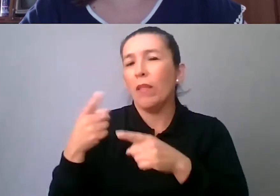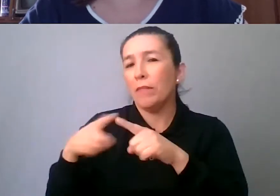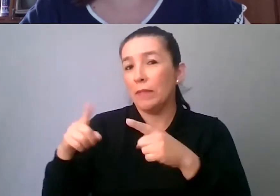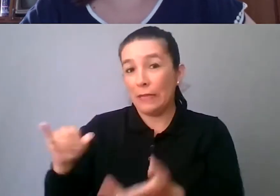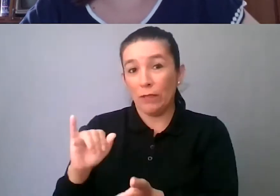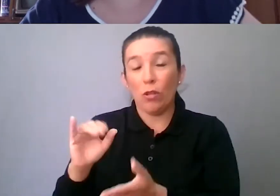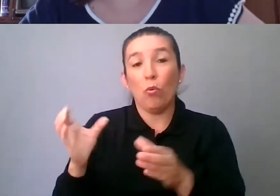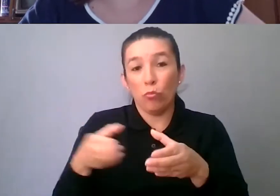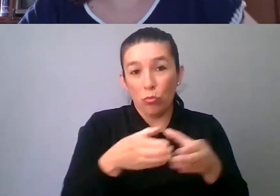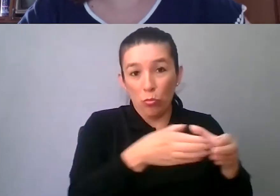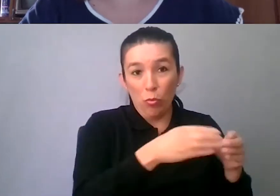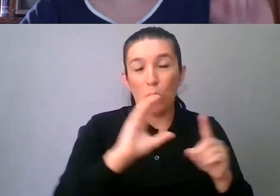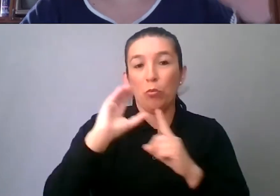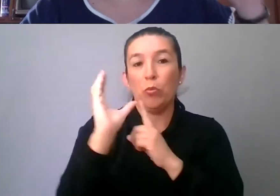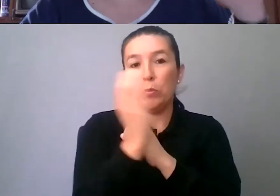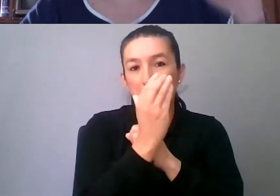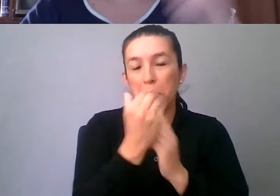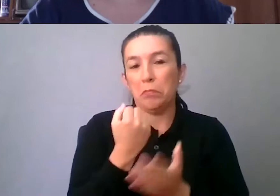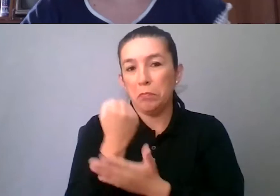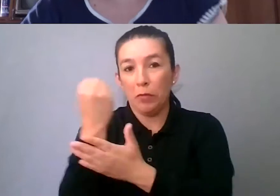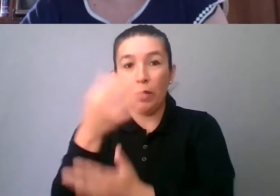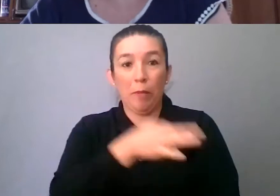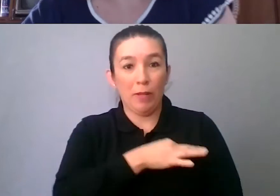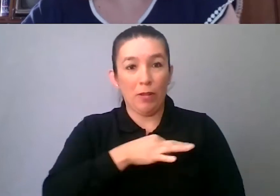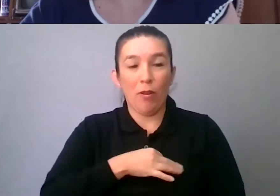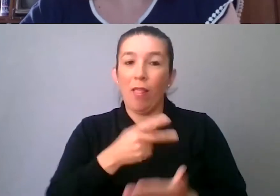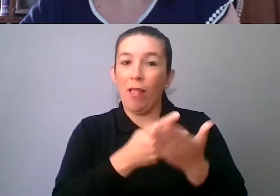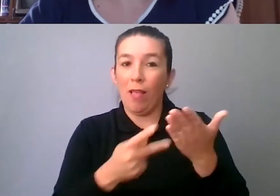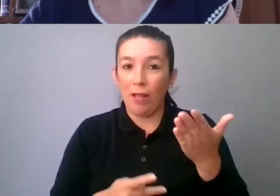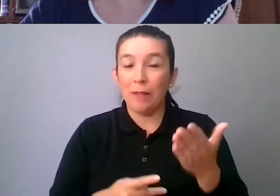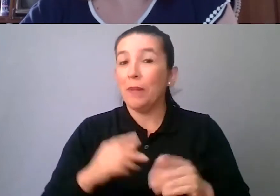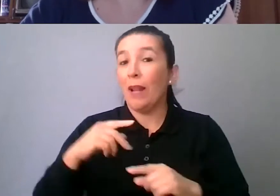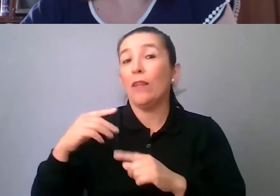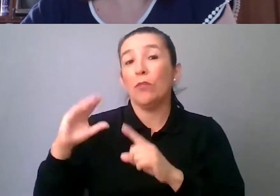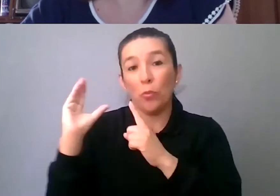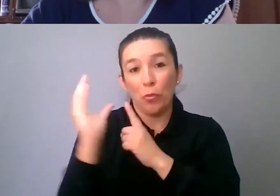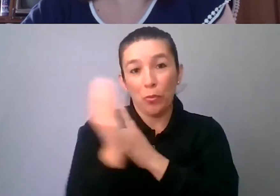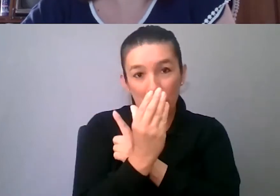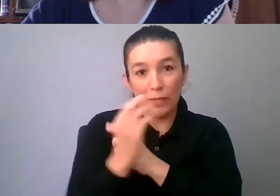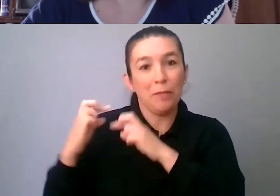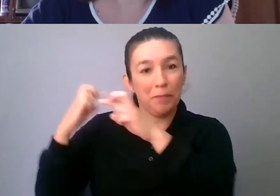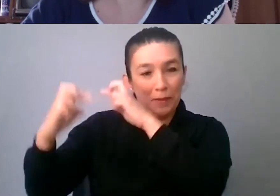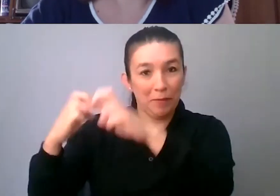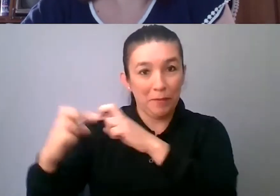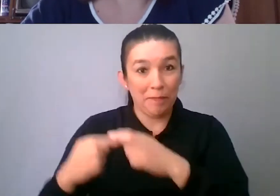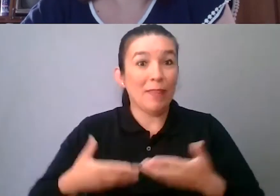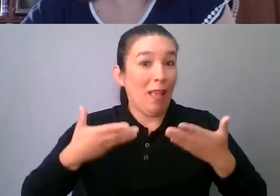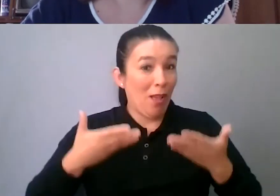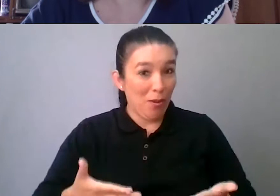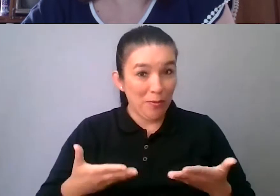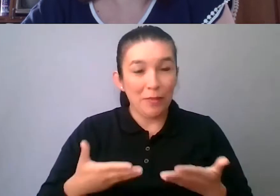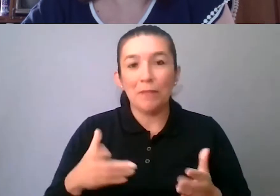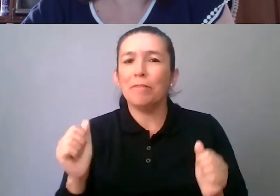organizaciones culturales colaboradoras del Ministerio de las Artes, las Culturas y el Patrimonio. En esta ocasión